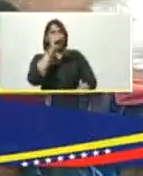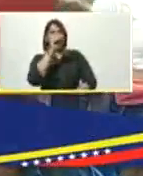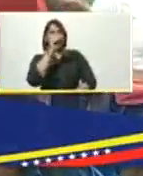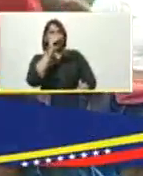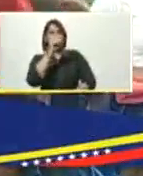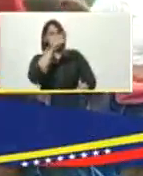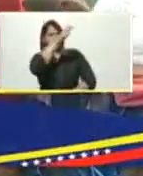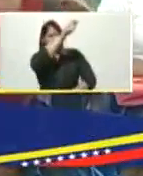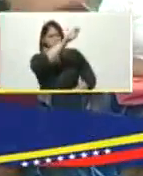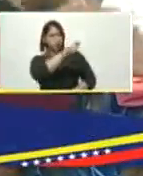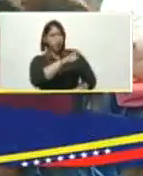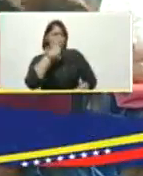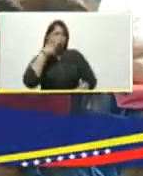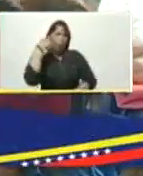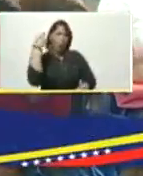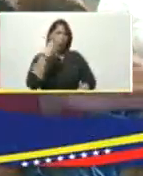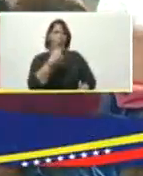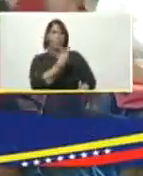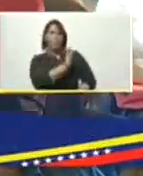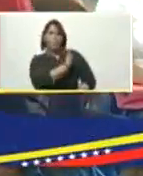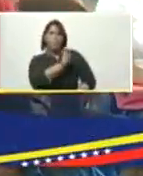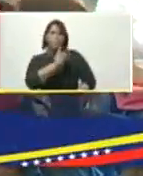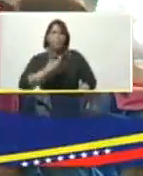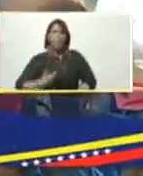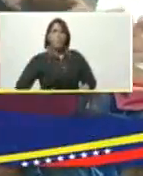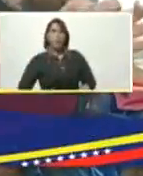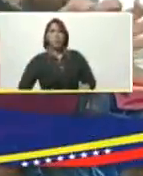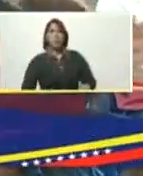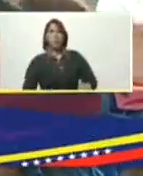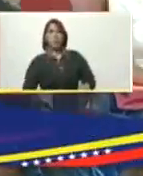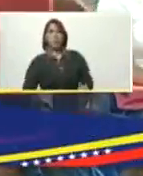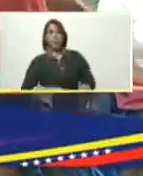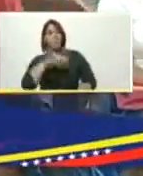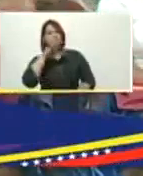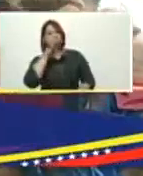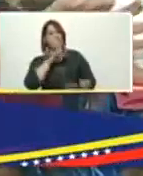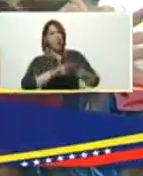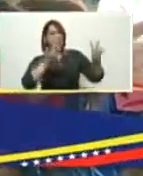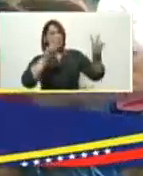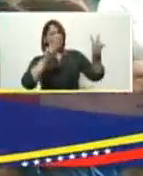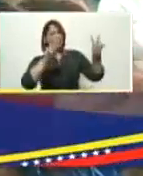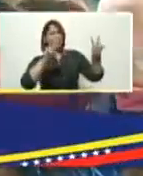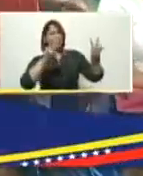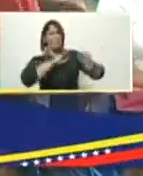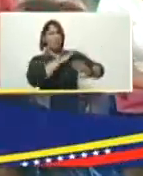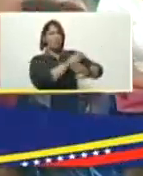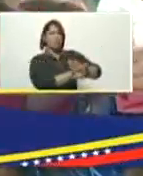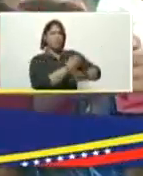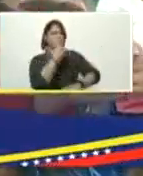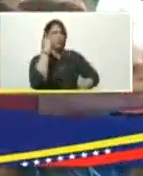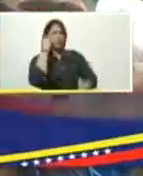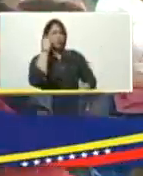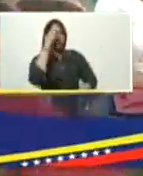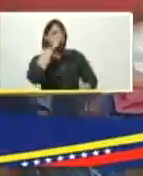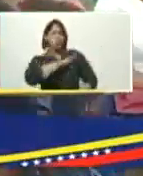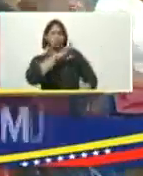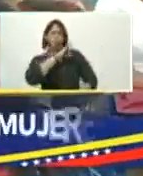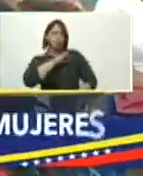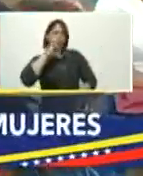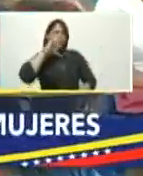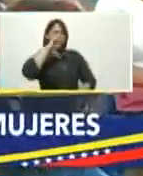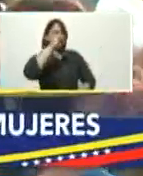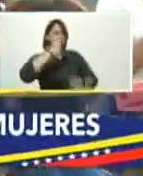ser un presidente de la paz, feminista, socialista